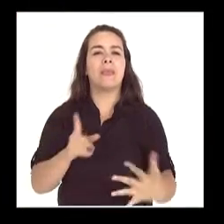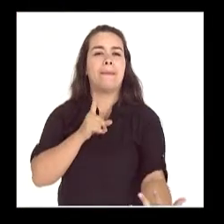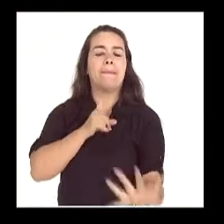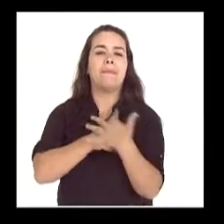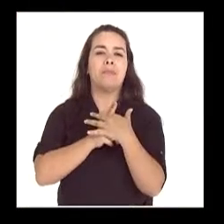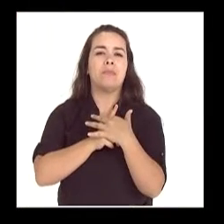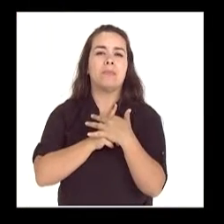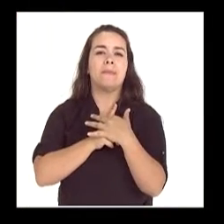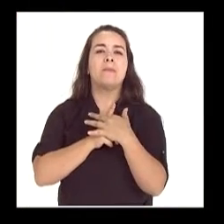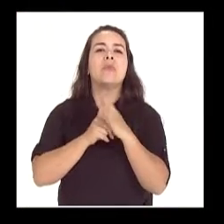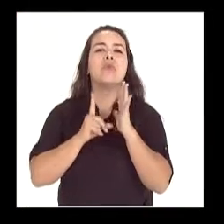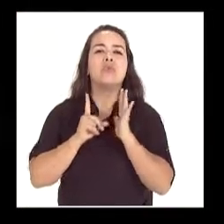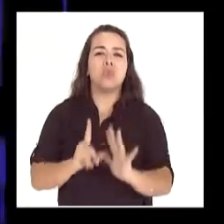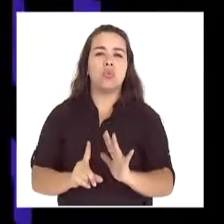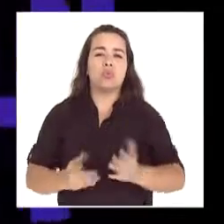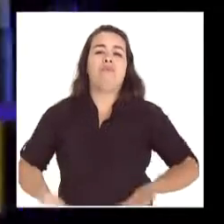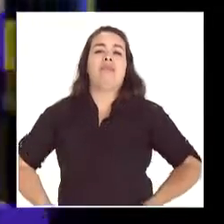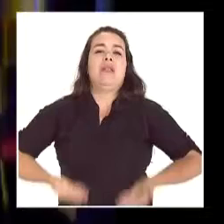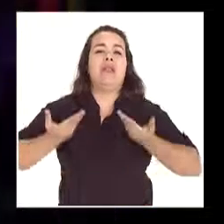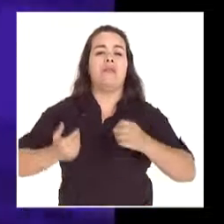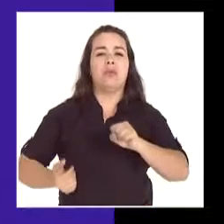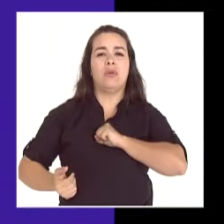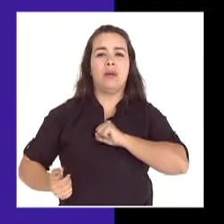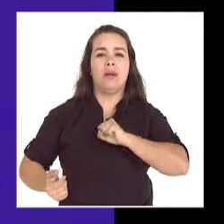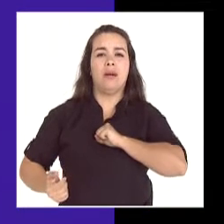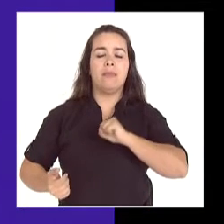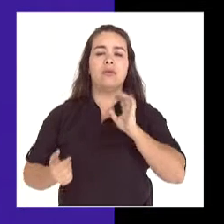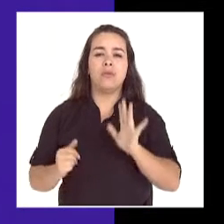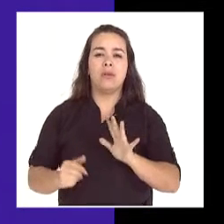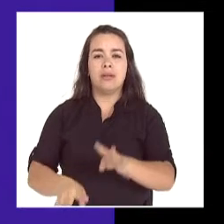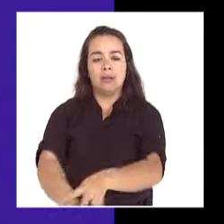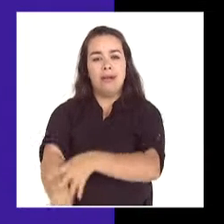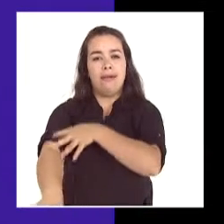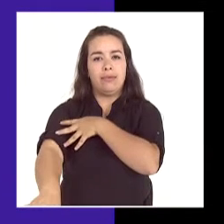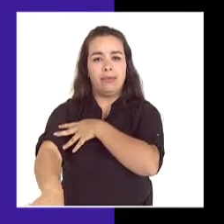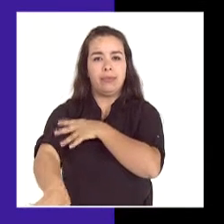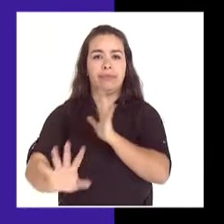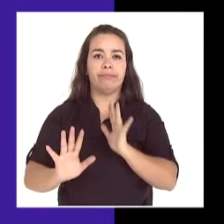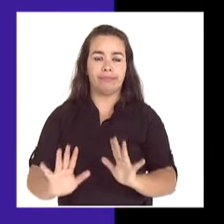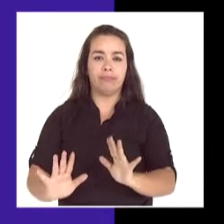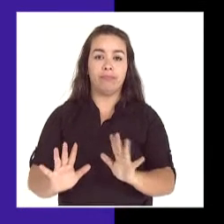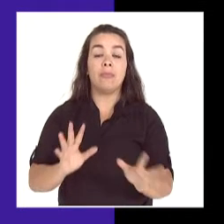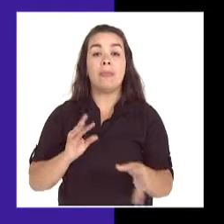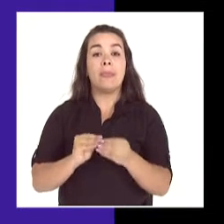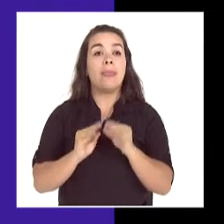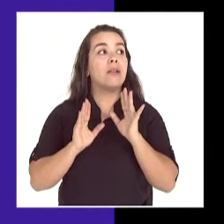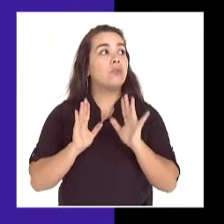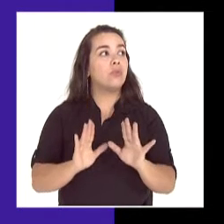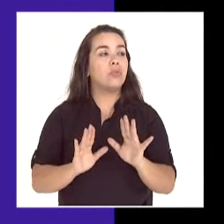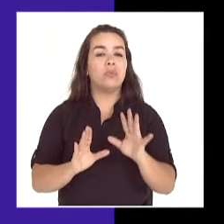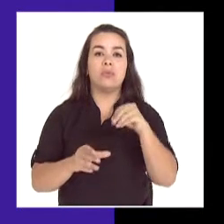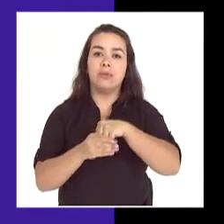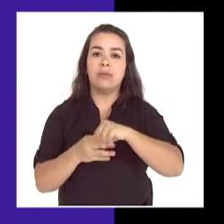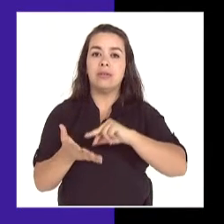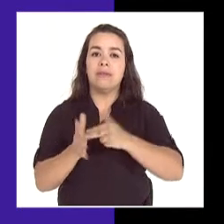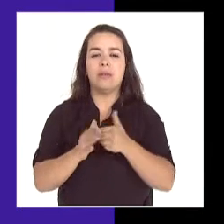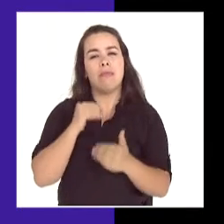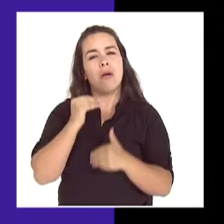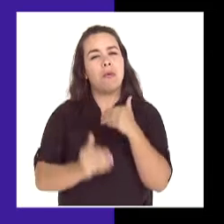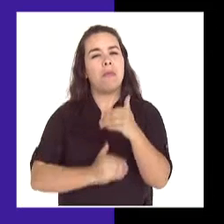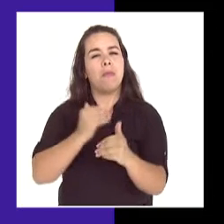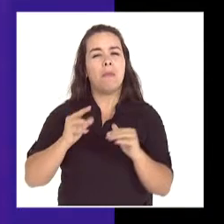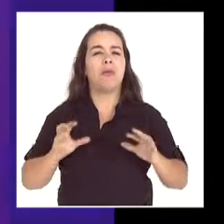causan incremento en la presión de esas arterias renales, y es lo que finalmente va deteriorando